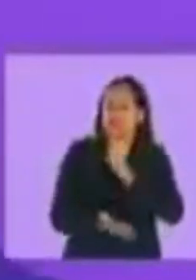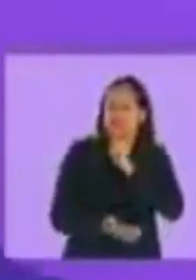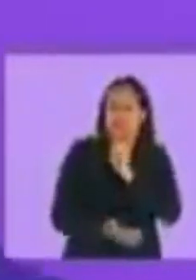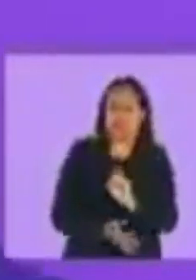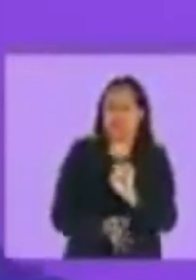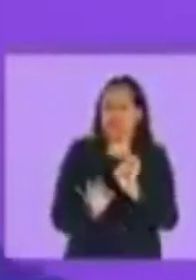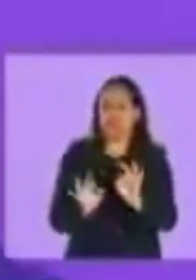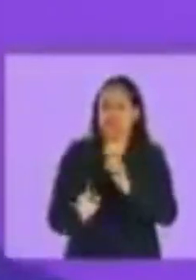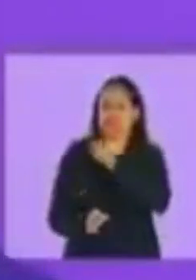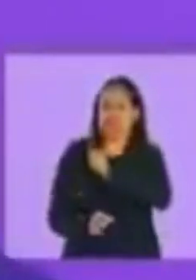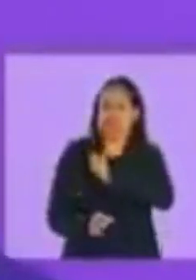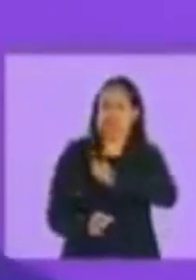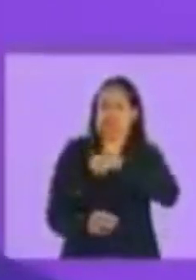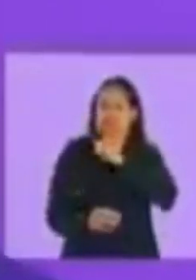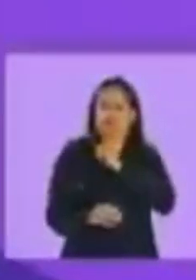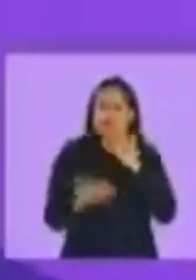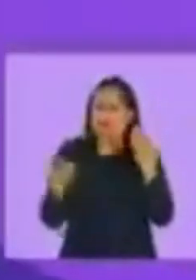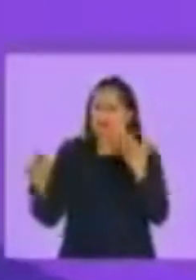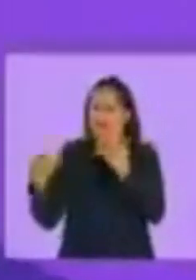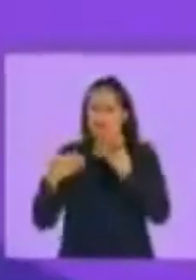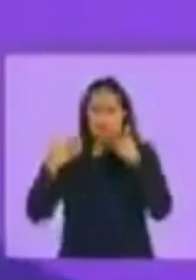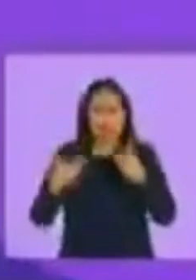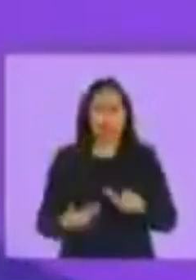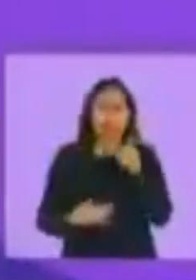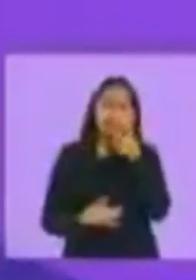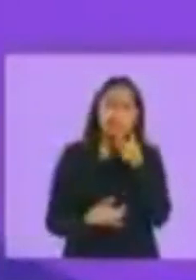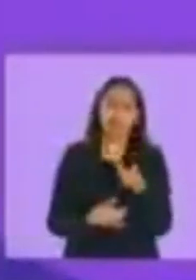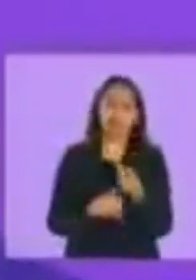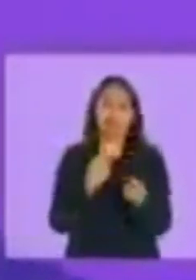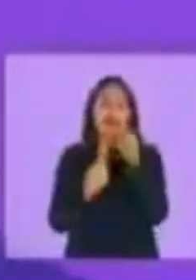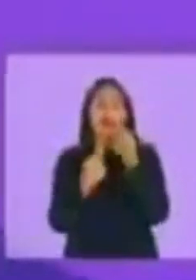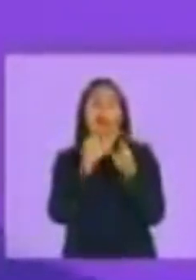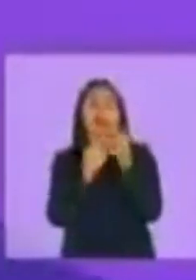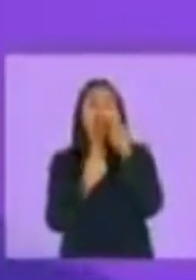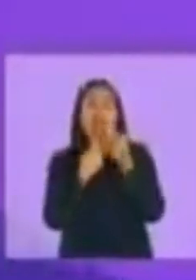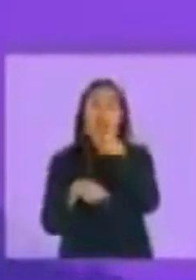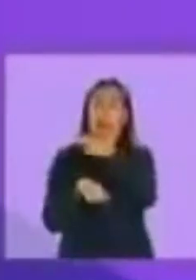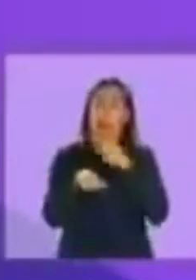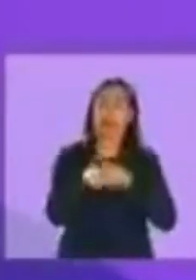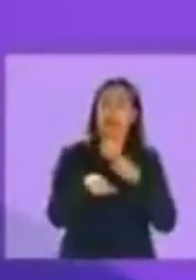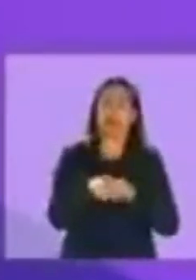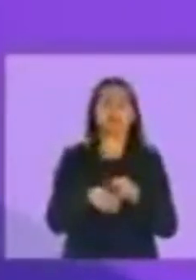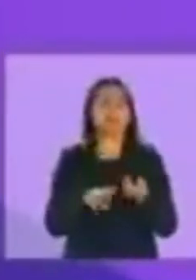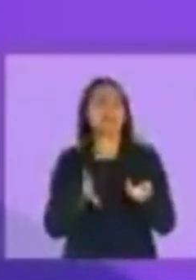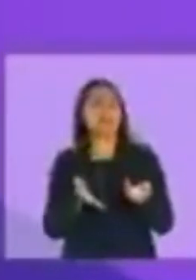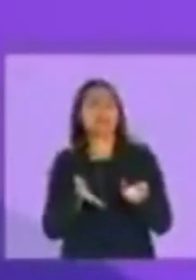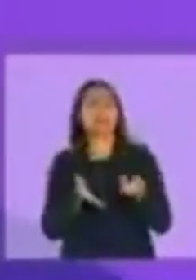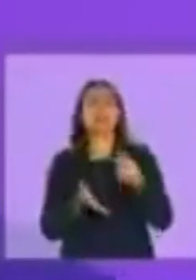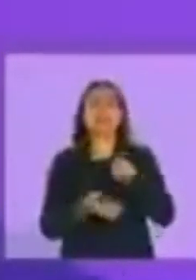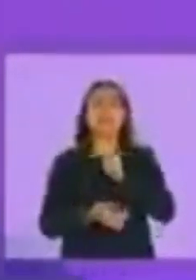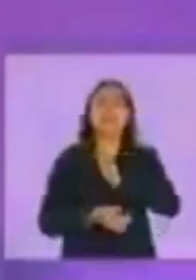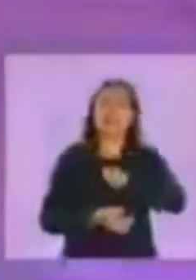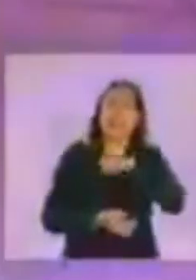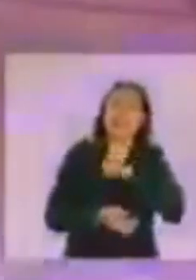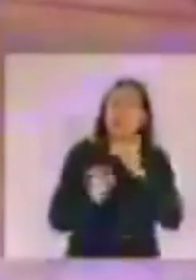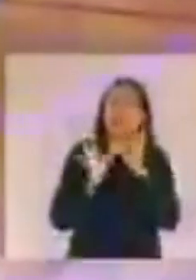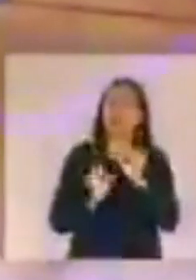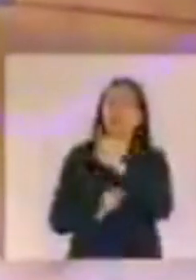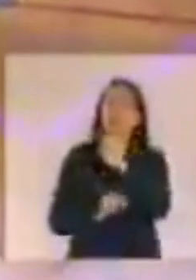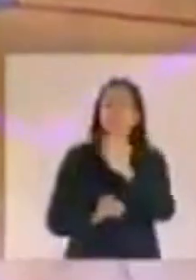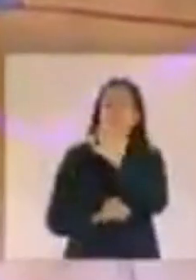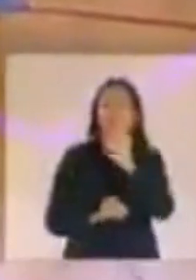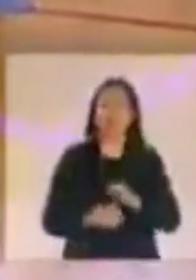Hasta antes del hackeo a la Sedena ocurrido en septiembre del 2022, lo único que el presidente había